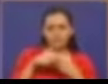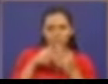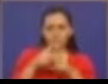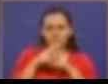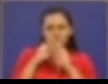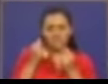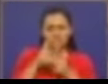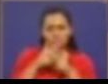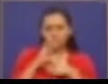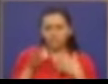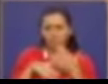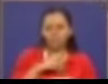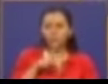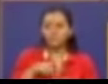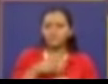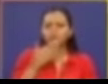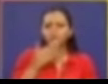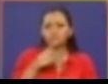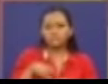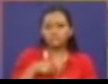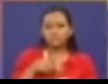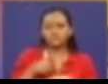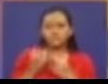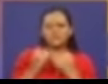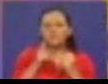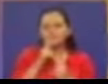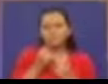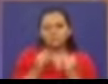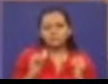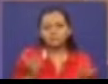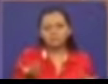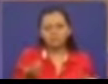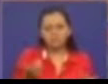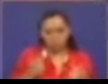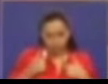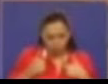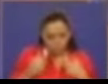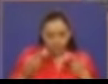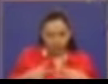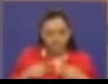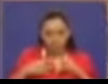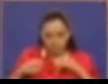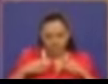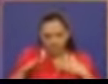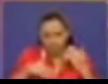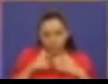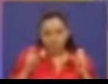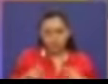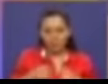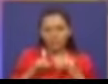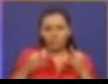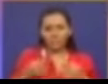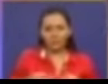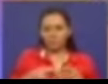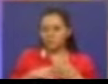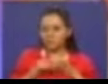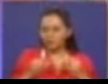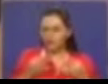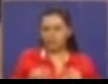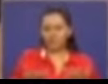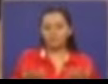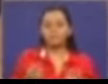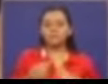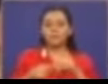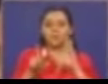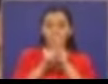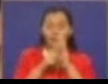¿Quién hace eso? ¿Qué profesional independiente hace eso? Entonces, hasta yo era informal, de acuerdo a esta definición que usaba el INEC. Y la ley les